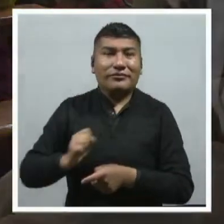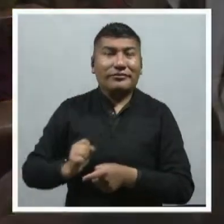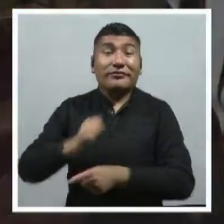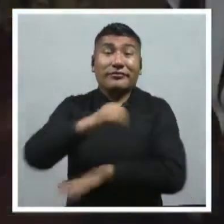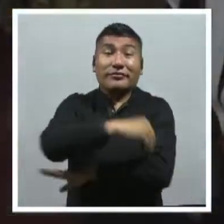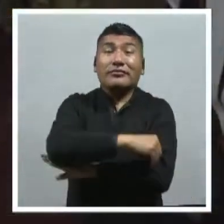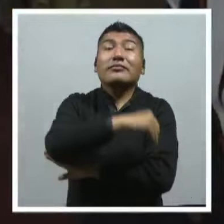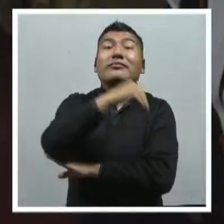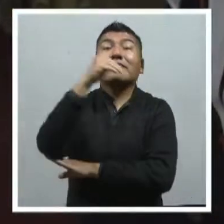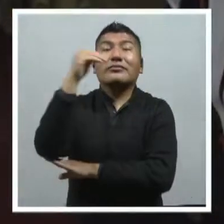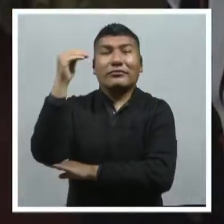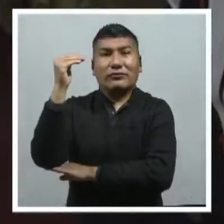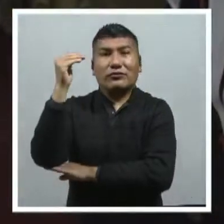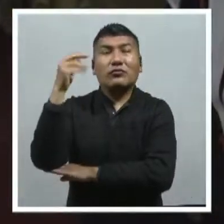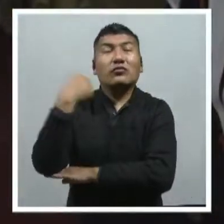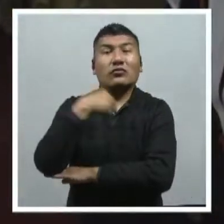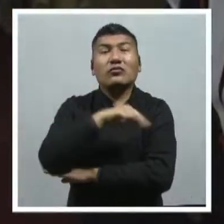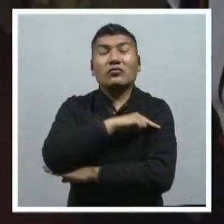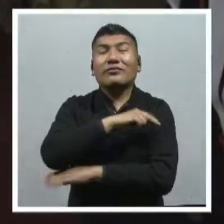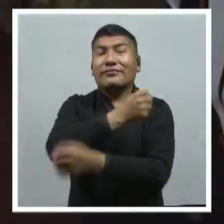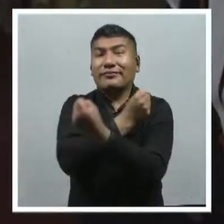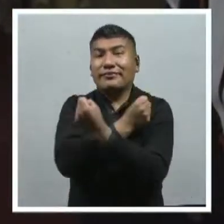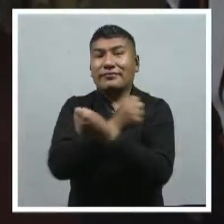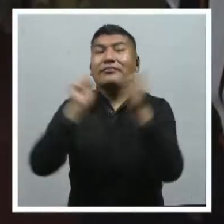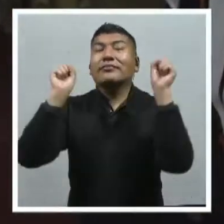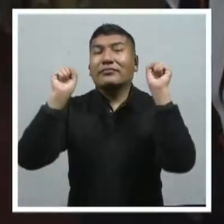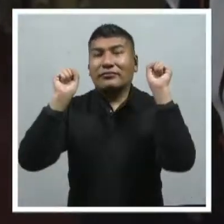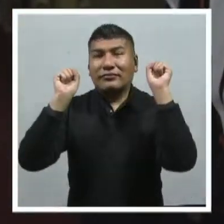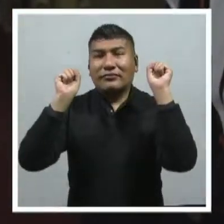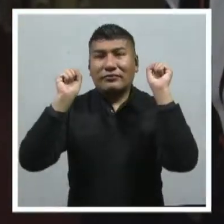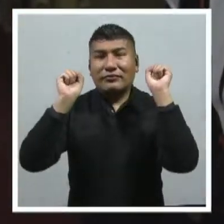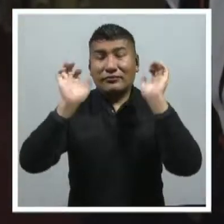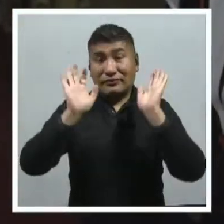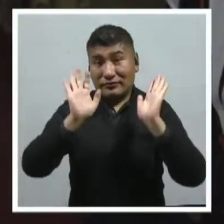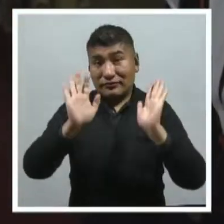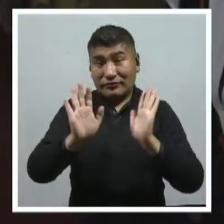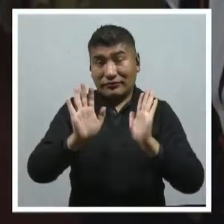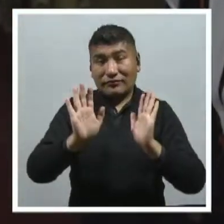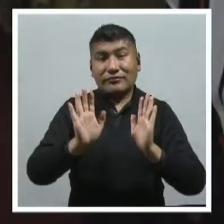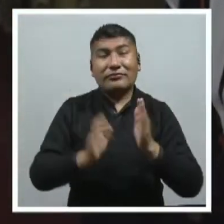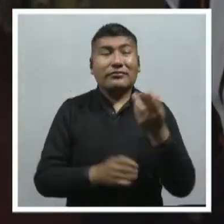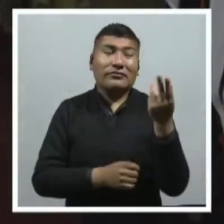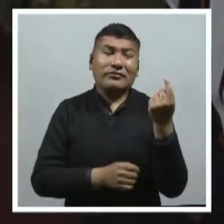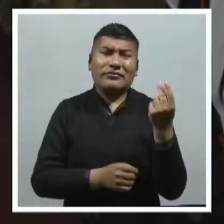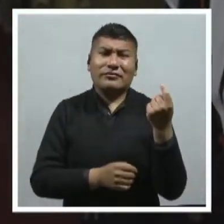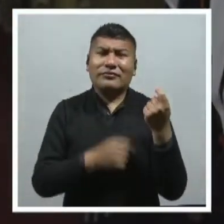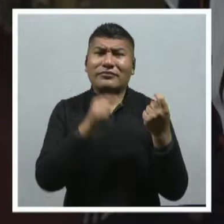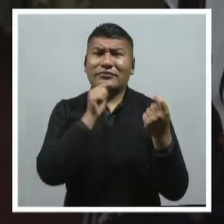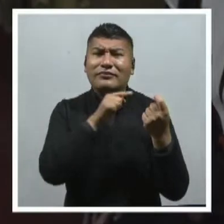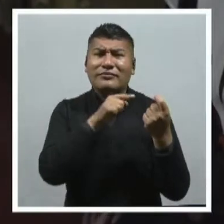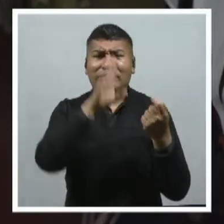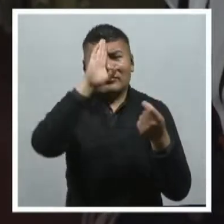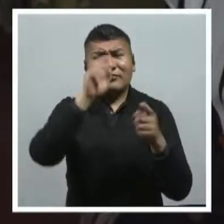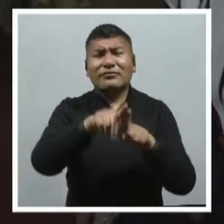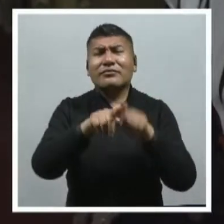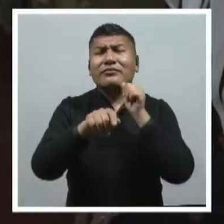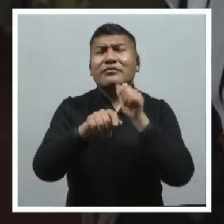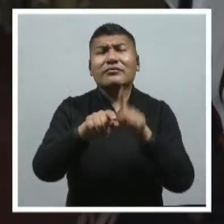cielo. Estamos salvados. En cambio, el dinero, queridos